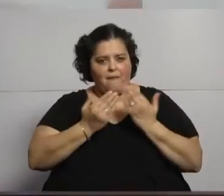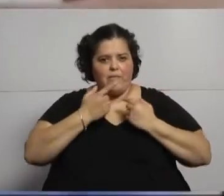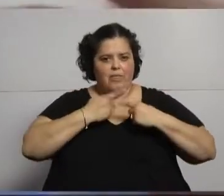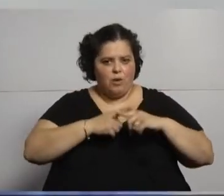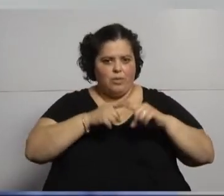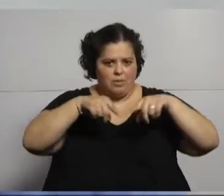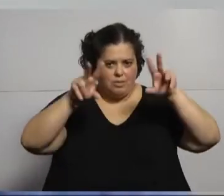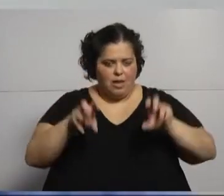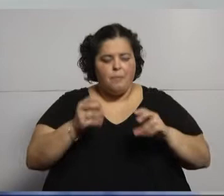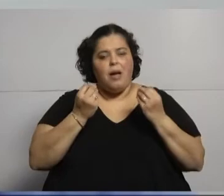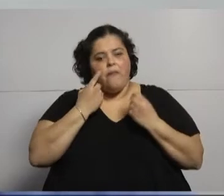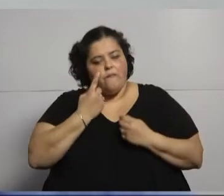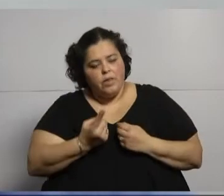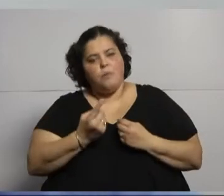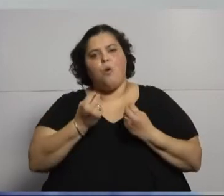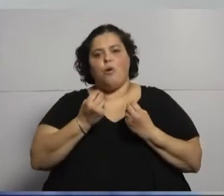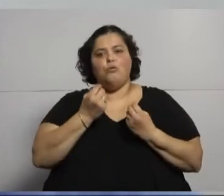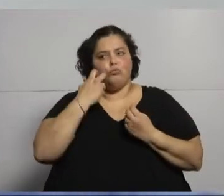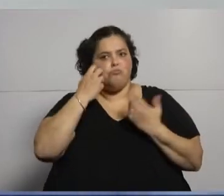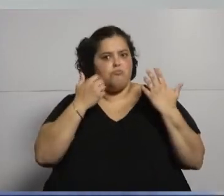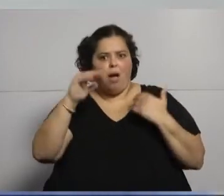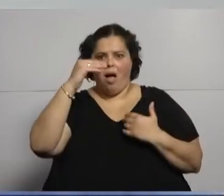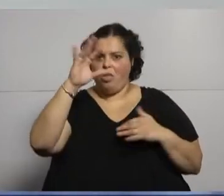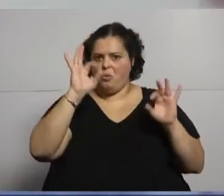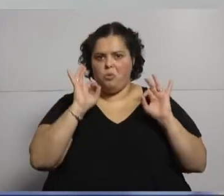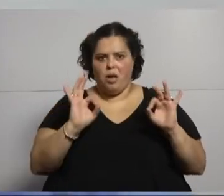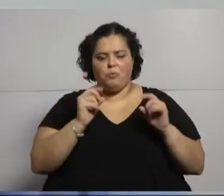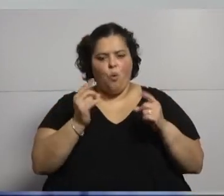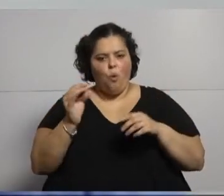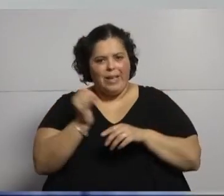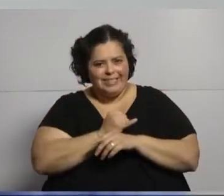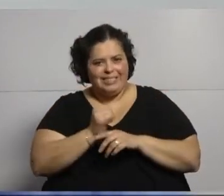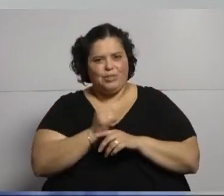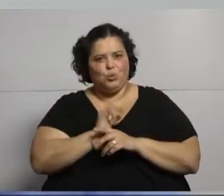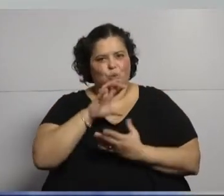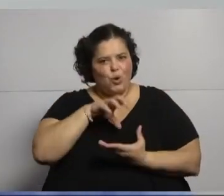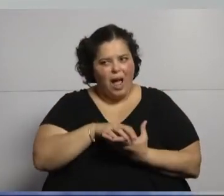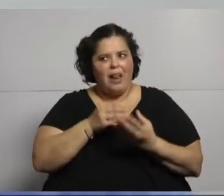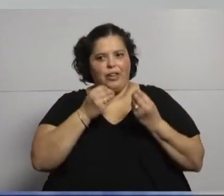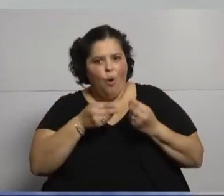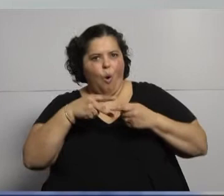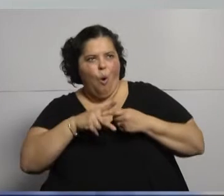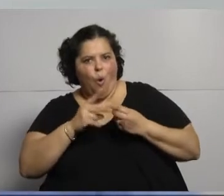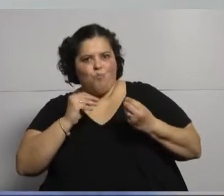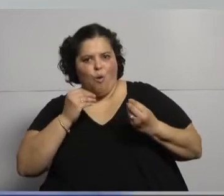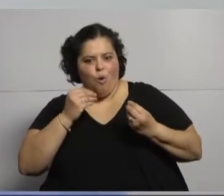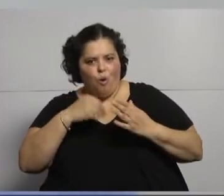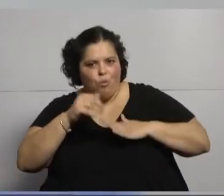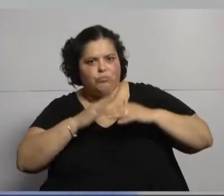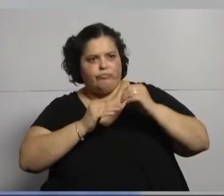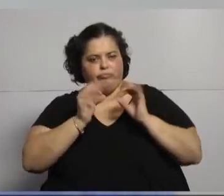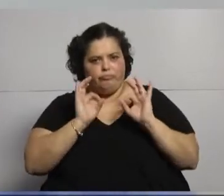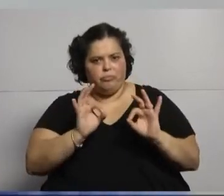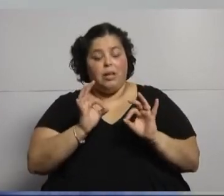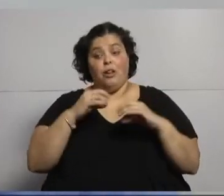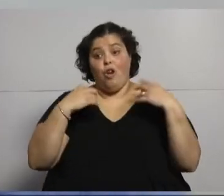distrito vimos una gran madurez en materia institucional y digamos instrumental alrededor, pero empezamos a tener